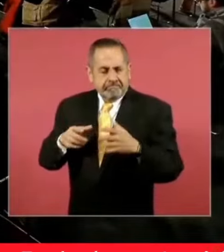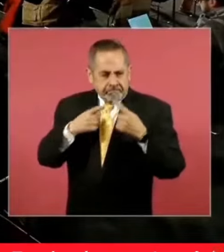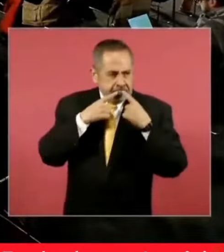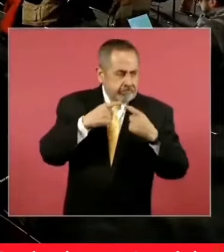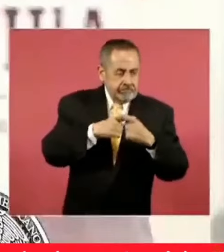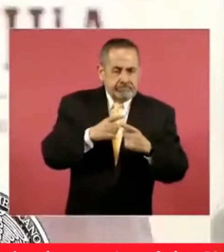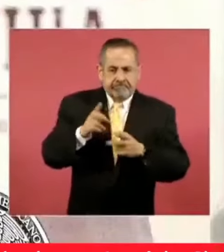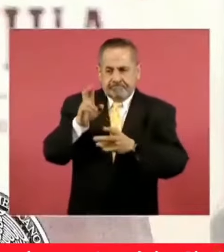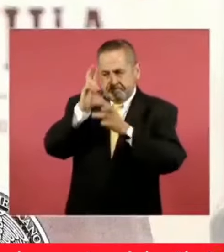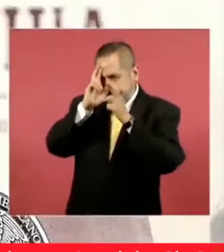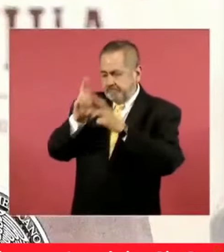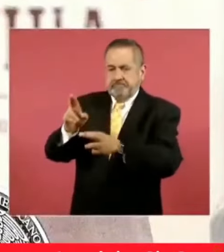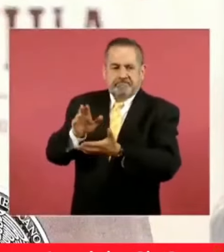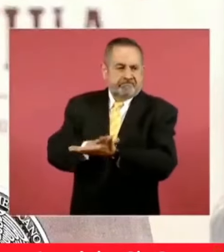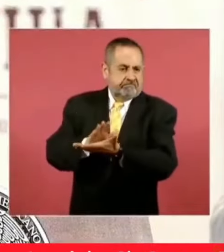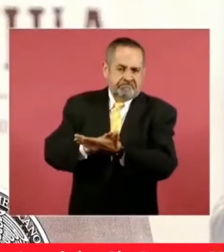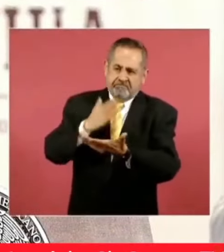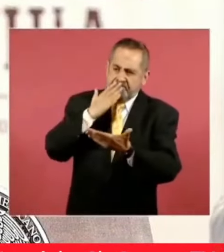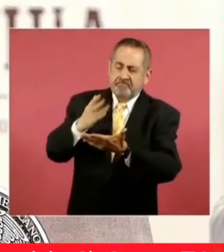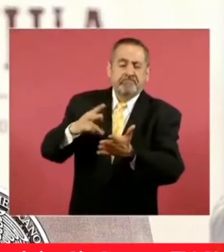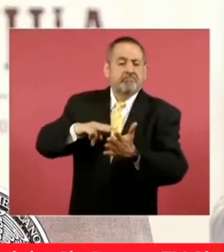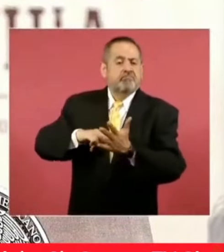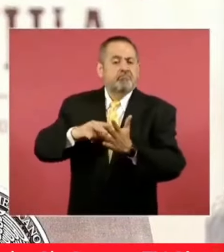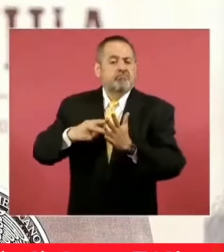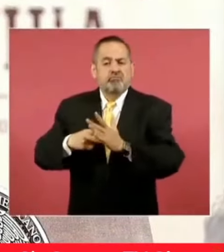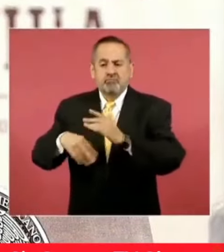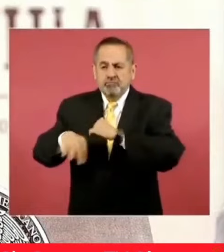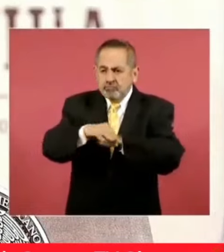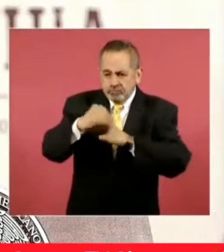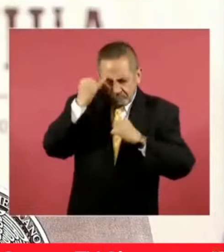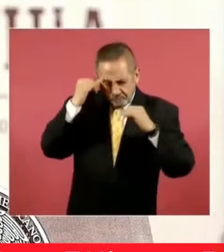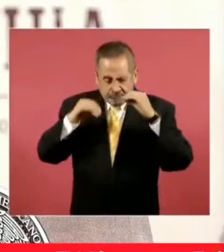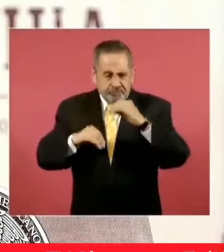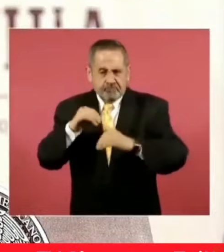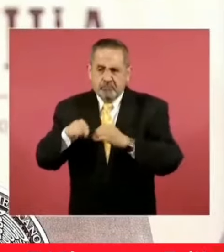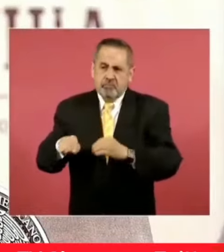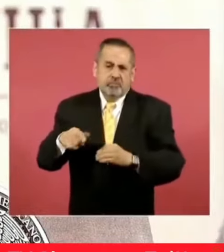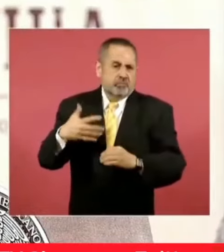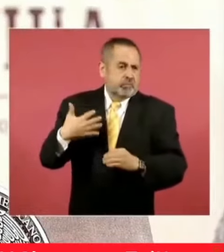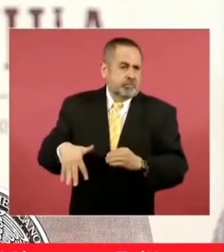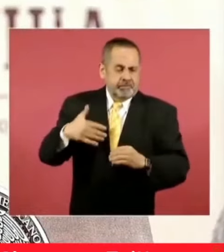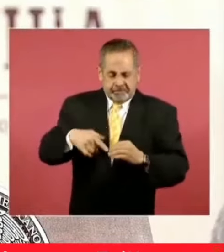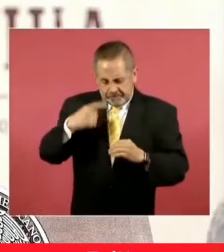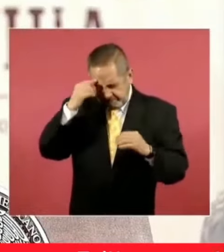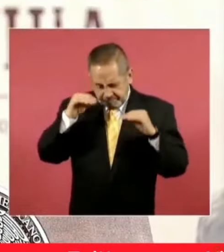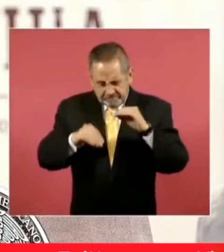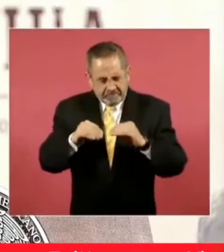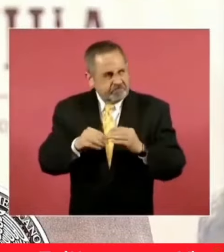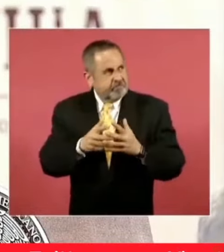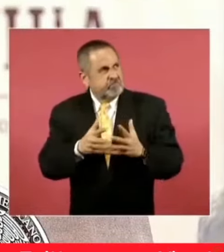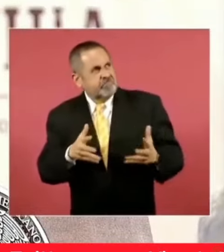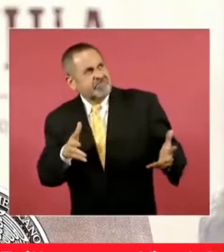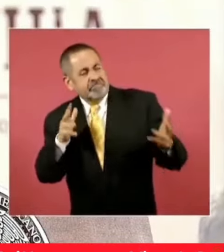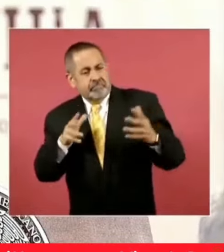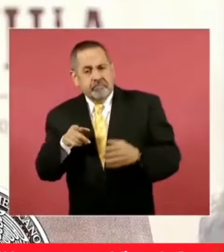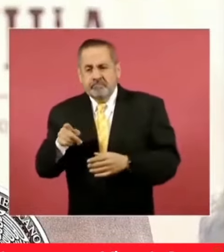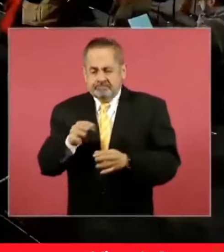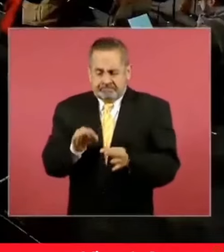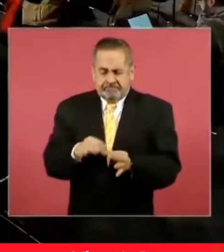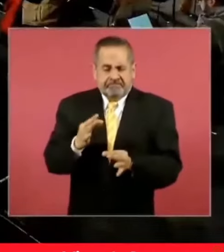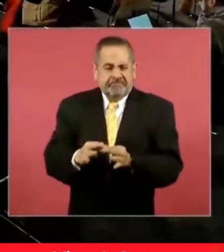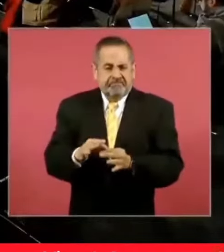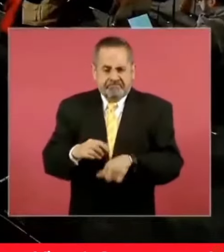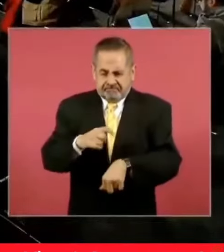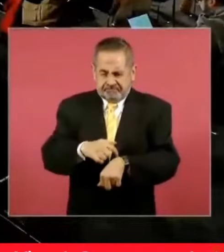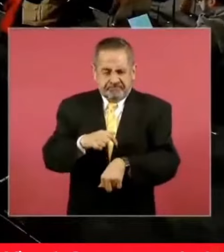ingenieros que trabajaron en esta obra, magna obra que nos permitió cumplir en tiempo y forma con